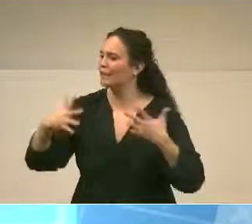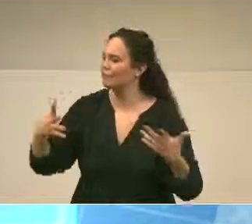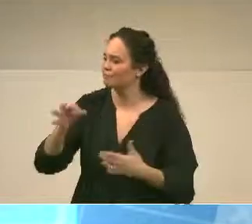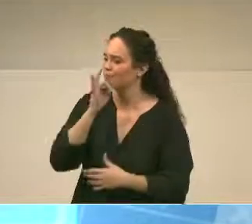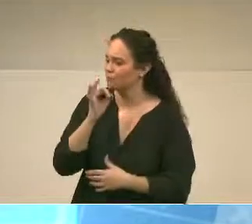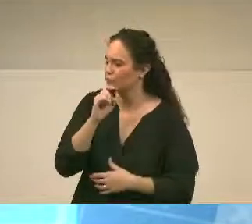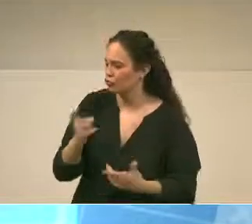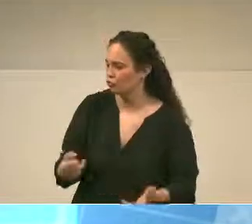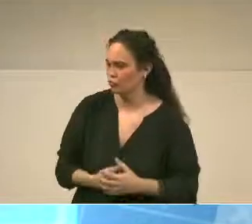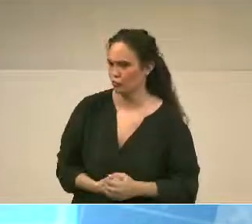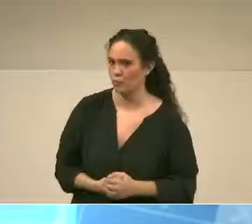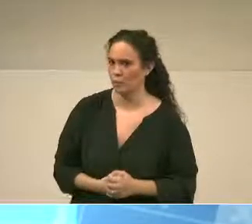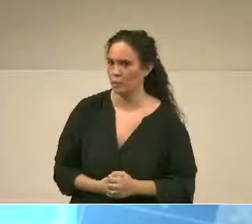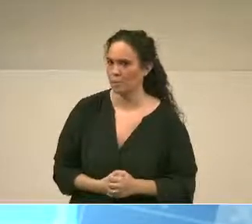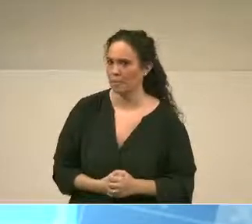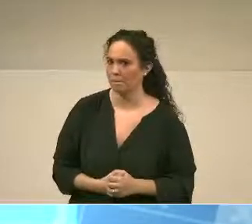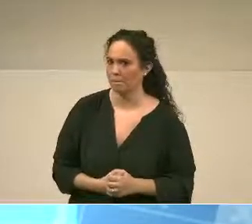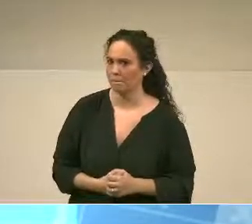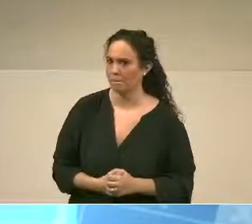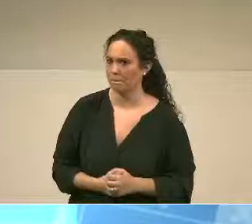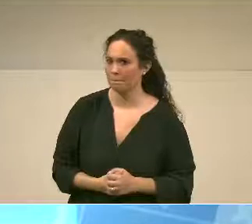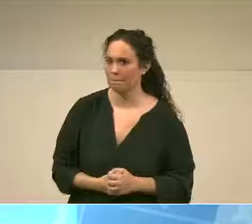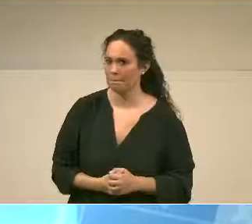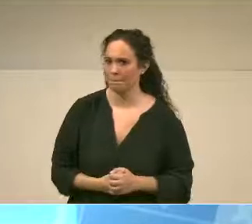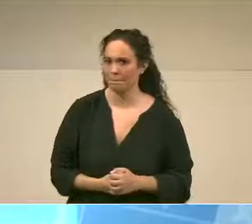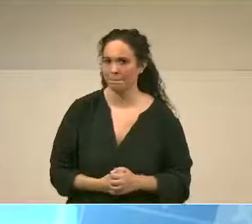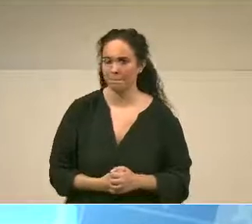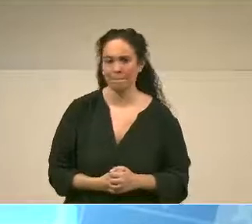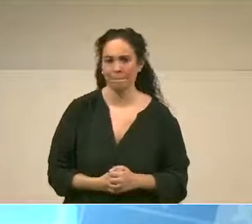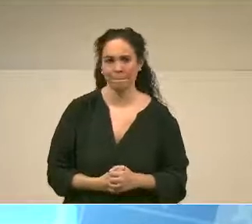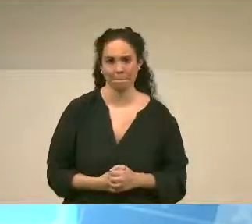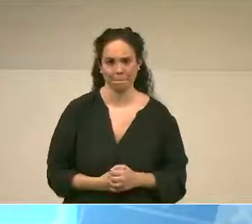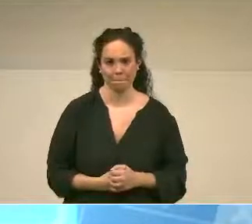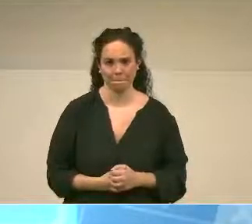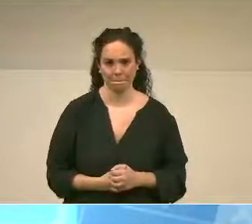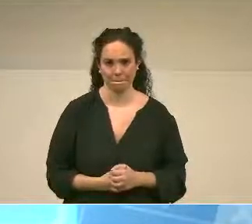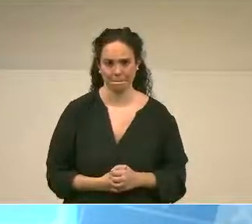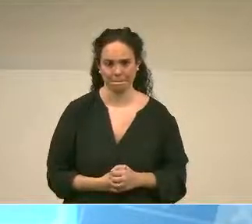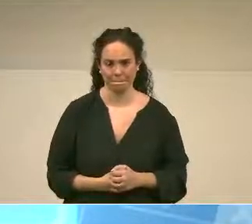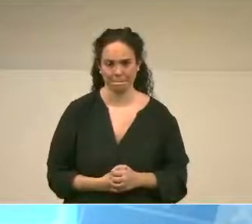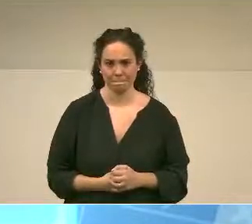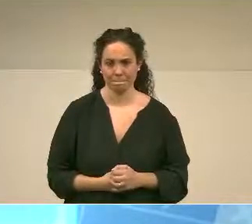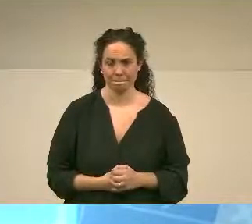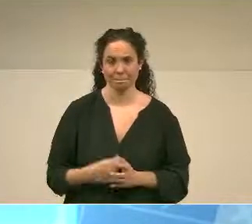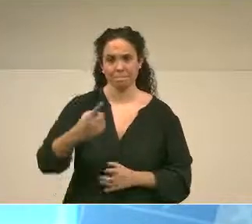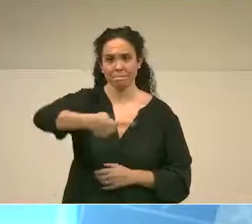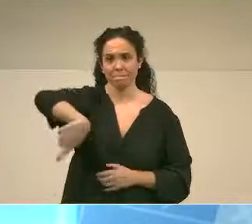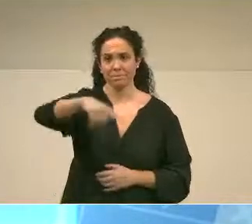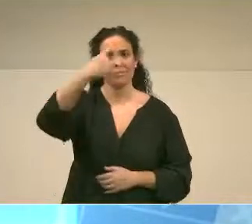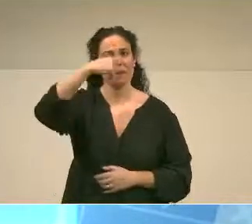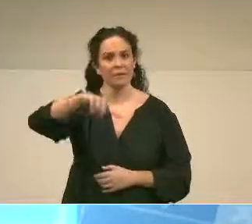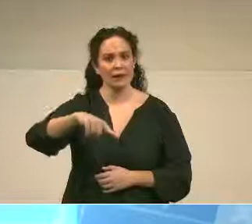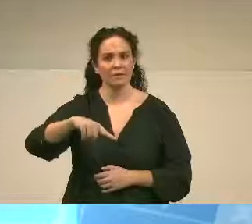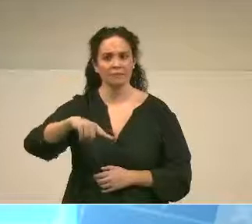miembros de la mesa, cualquiera puede contestar con los tres. Yo lo que le puedo decir es que ustedes conocen cuál es la forma en la